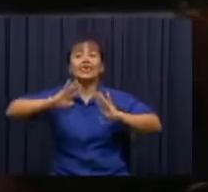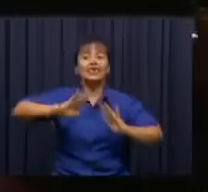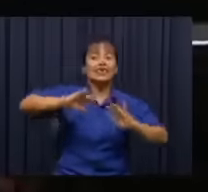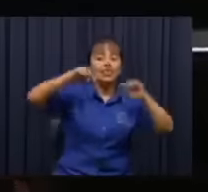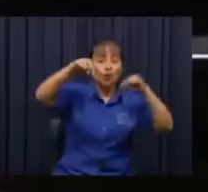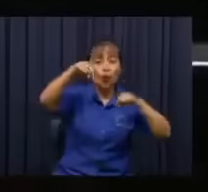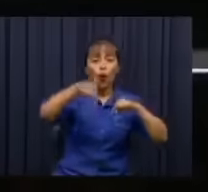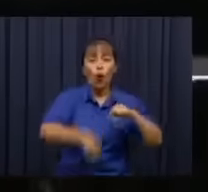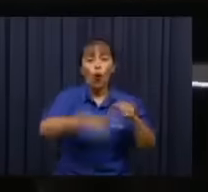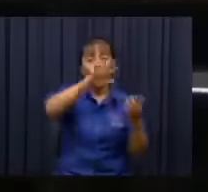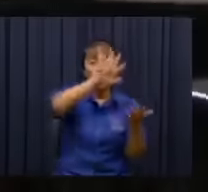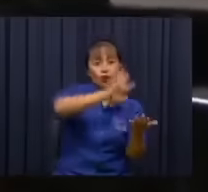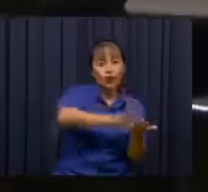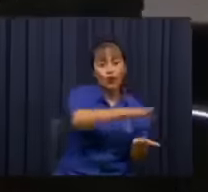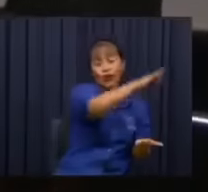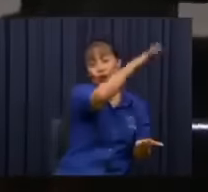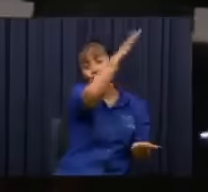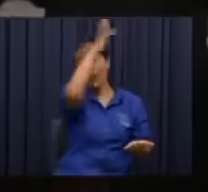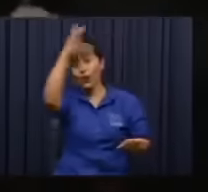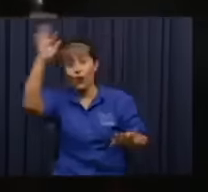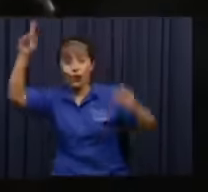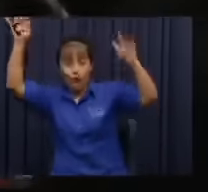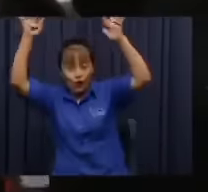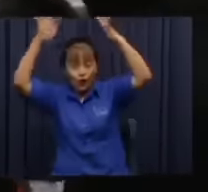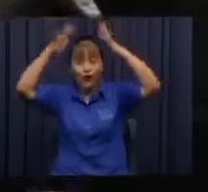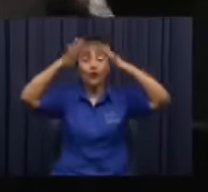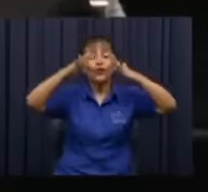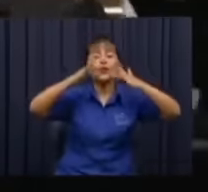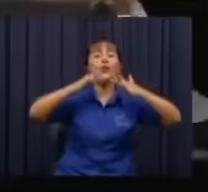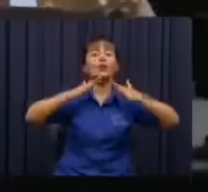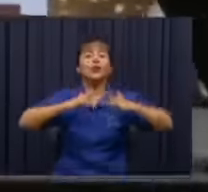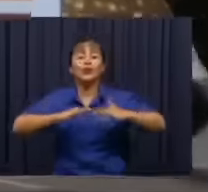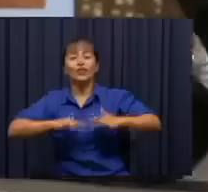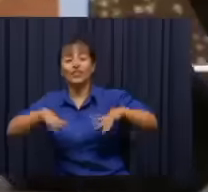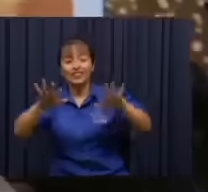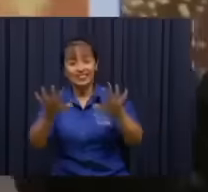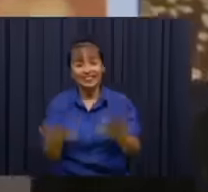Está cayendo hoy su gloria sobre mí.